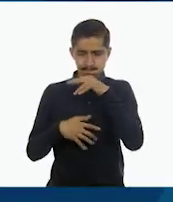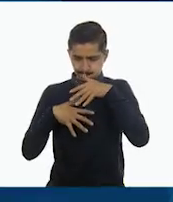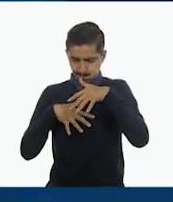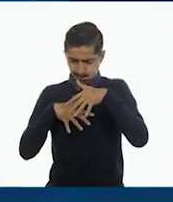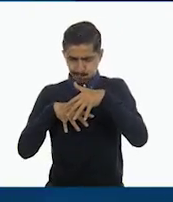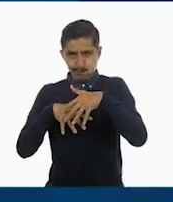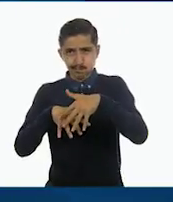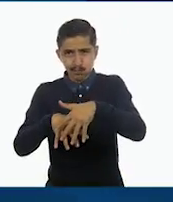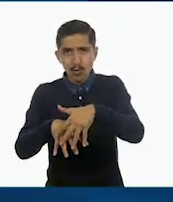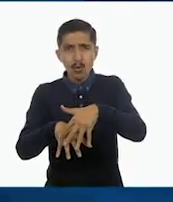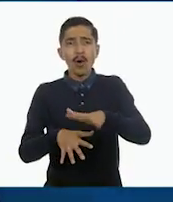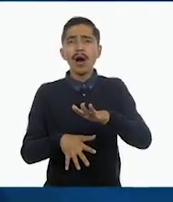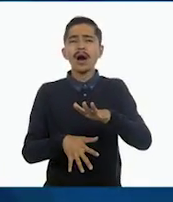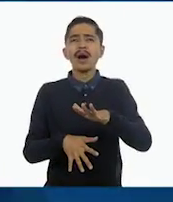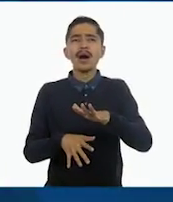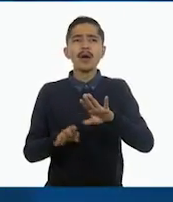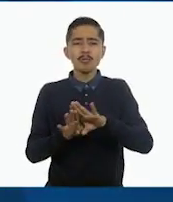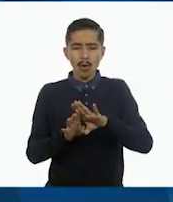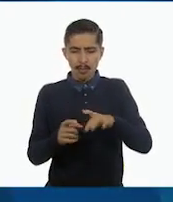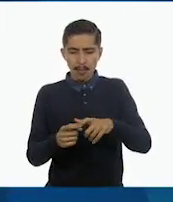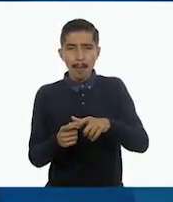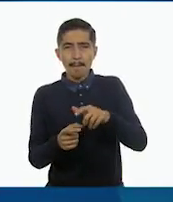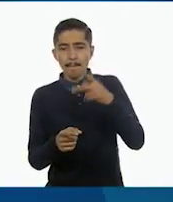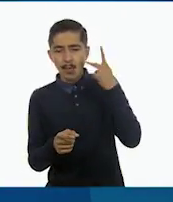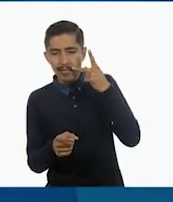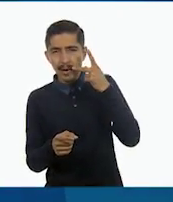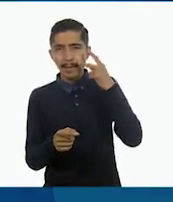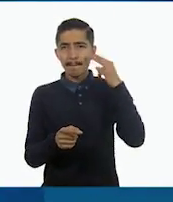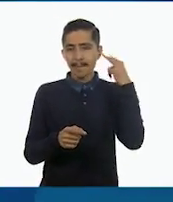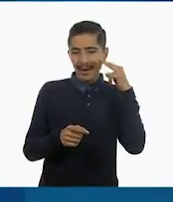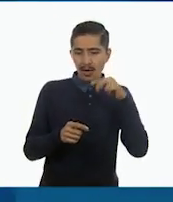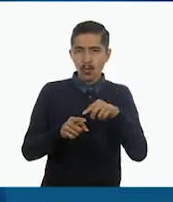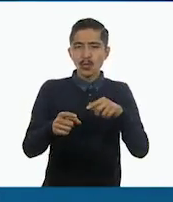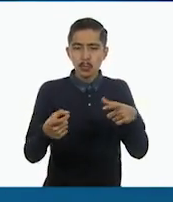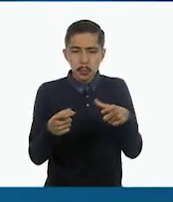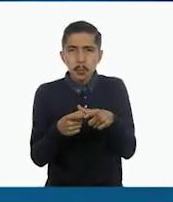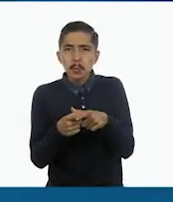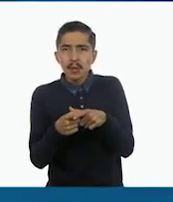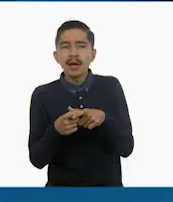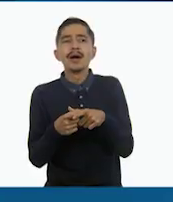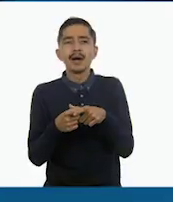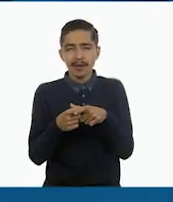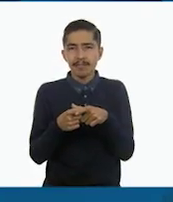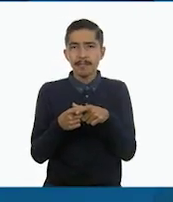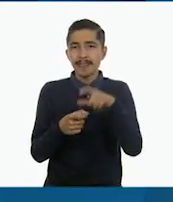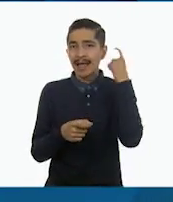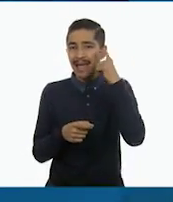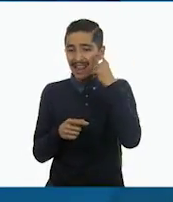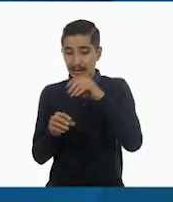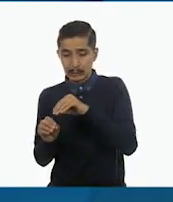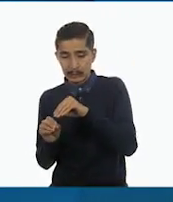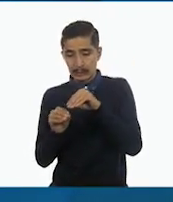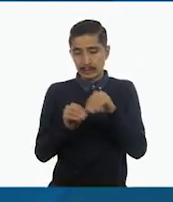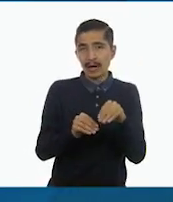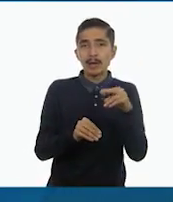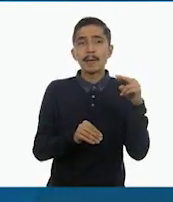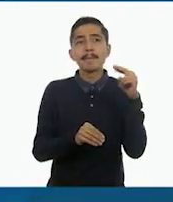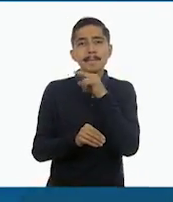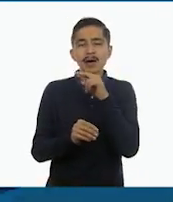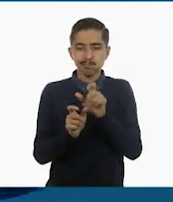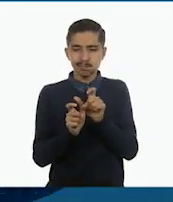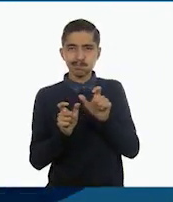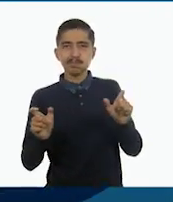republicano dejó al imperio reducido a Puebla y Veracruz. El emperador se replegó a Querétaro, que pronto fue